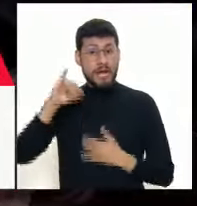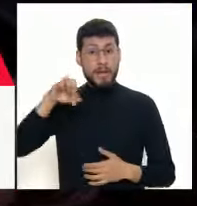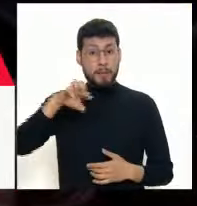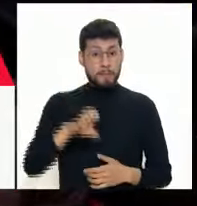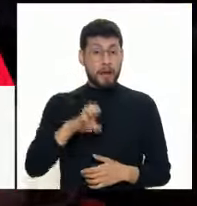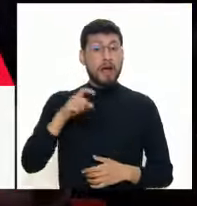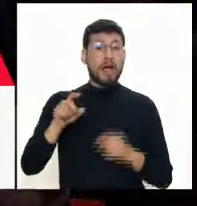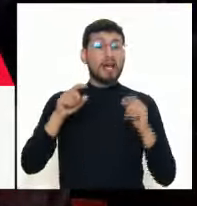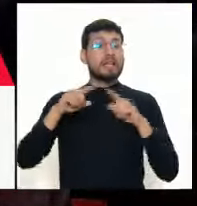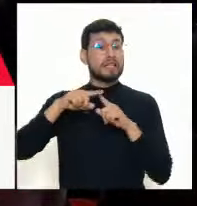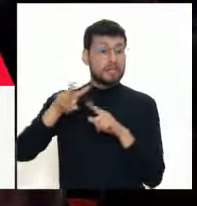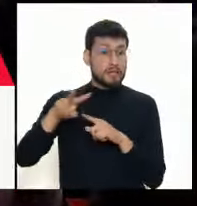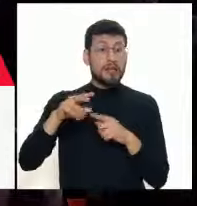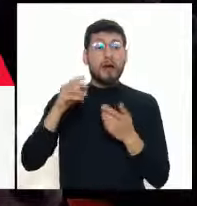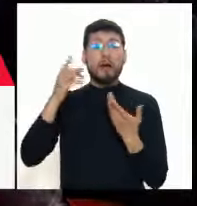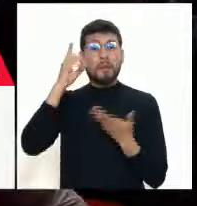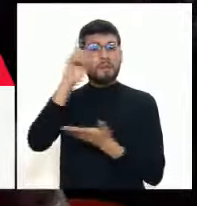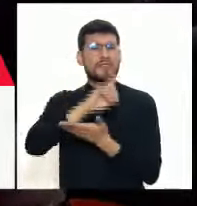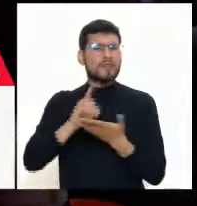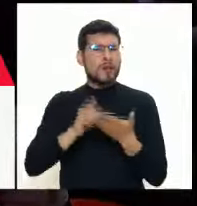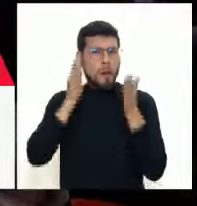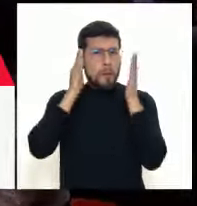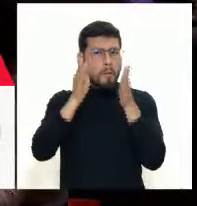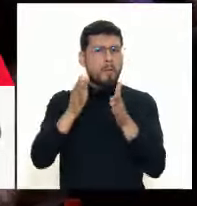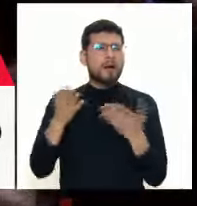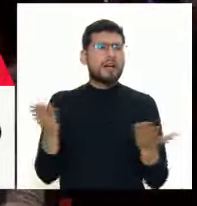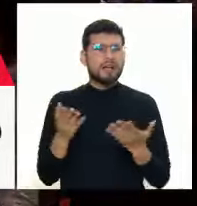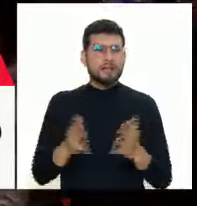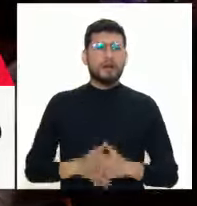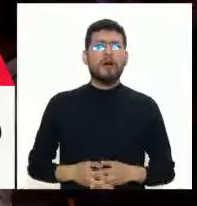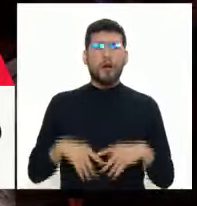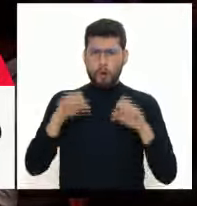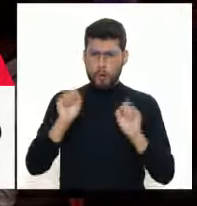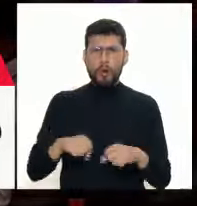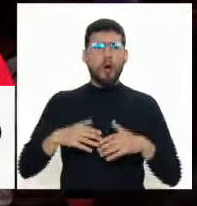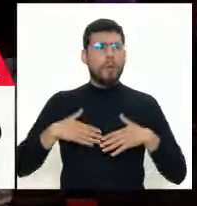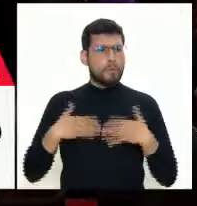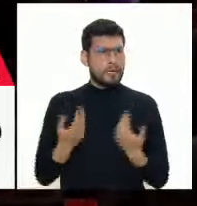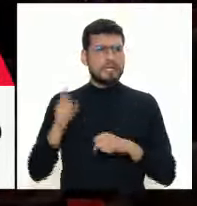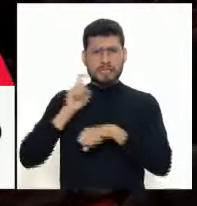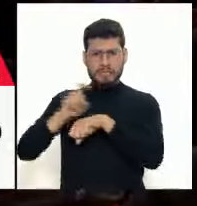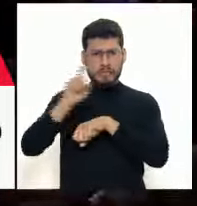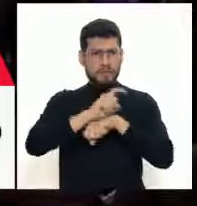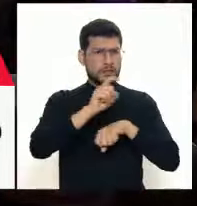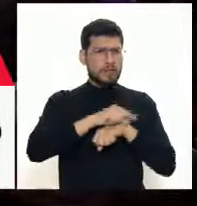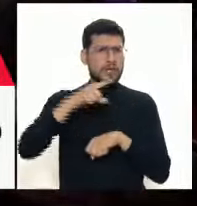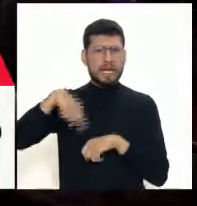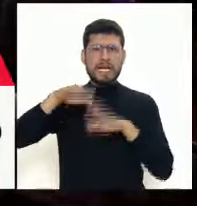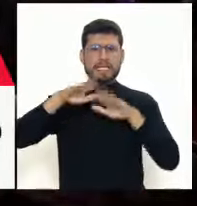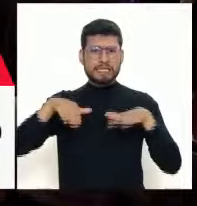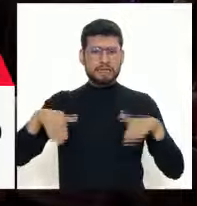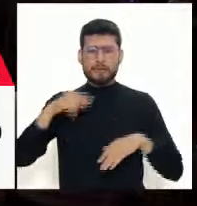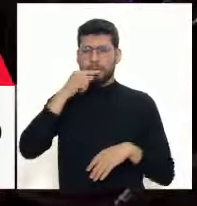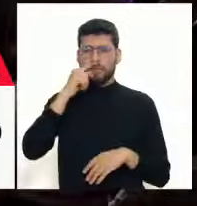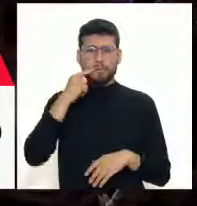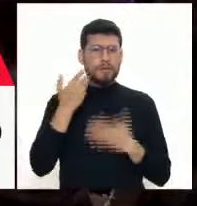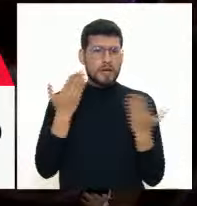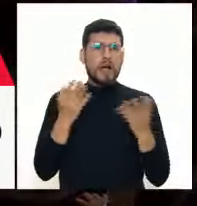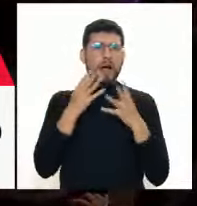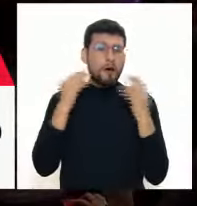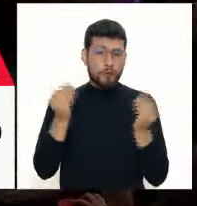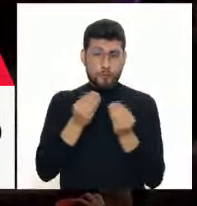IP, un canal diseñado para poder enseñar a nuestros niñas, niños